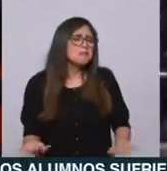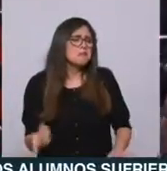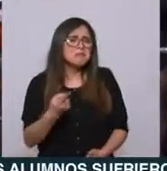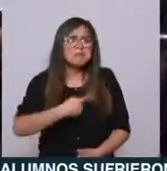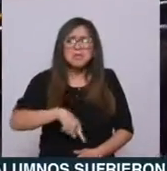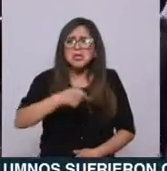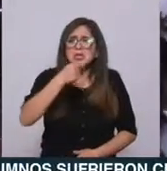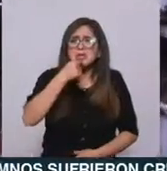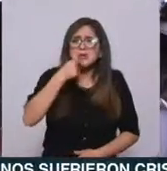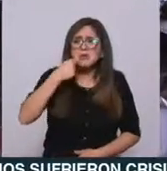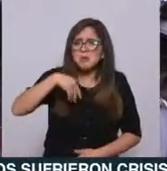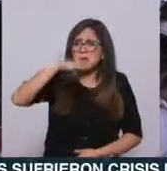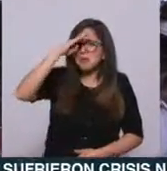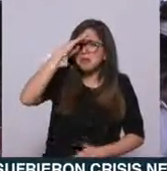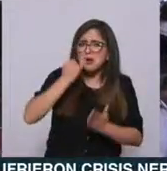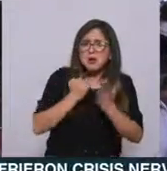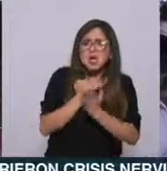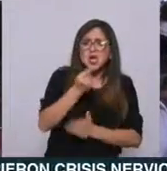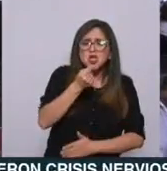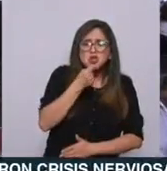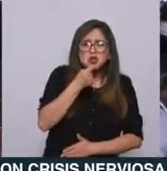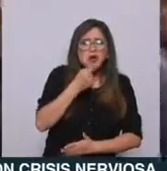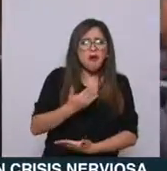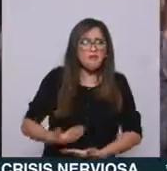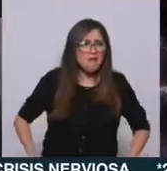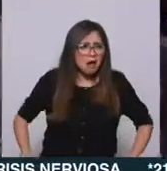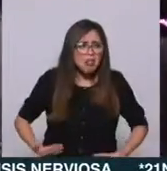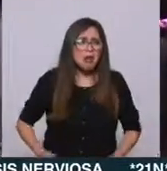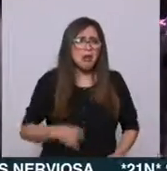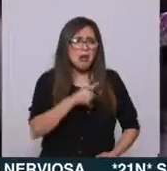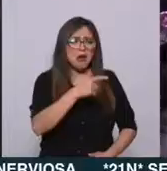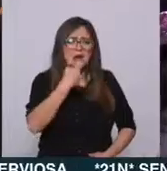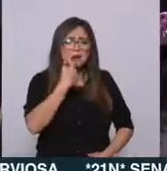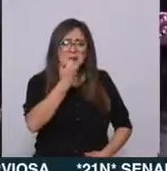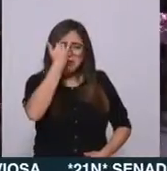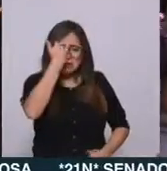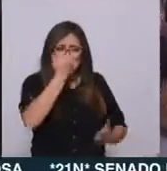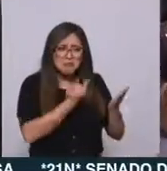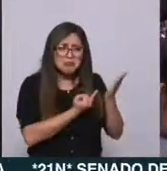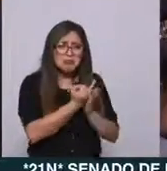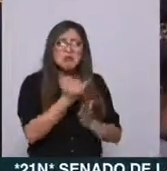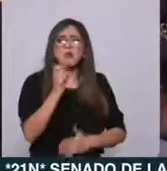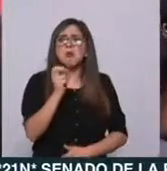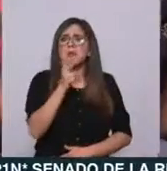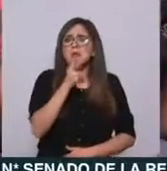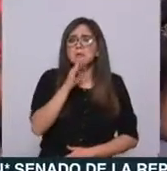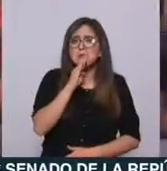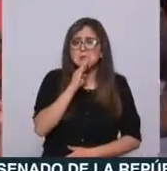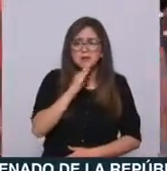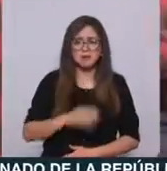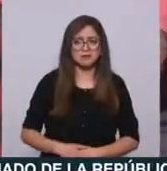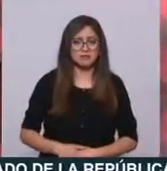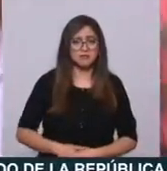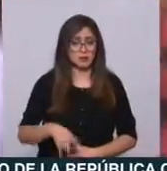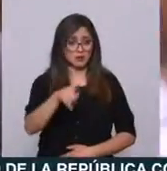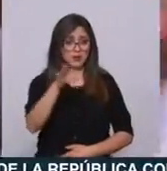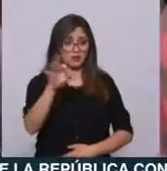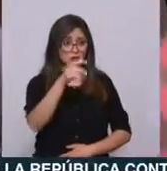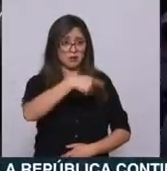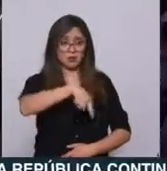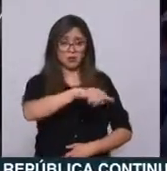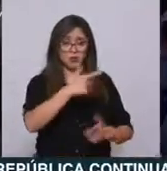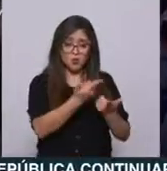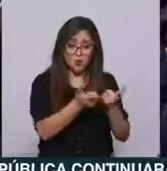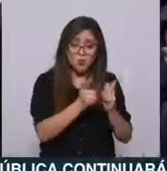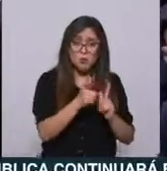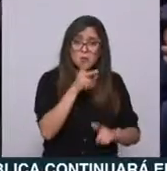el niño lleve falda a la escuela, si así lo quiere él o así lo quieren sus padres. Leonardo, entonces ustedes están completamente en contra de esta medida que